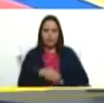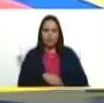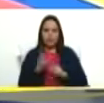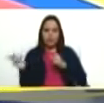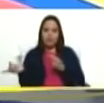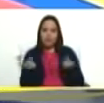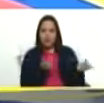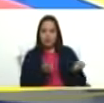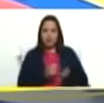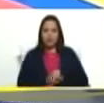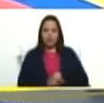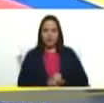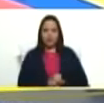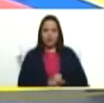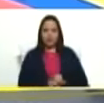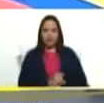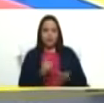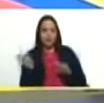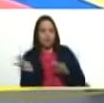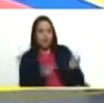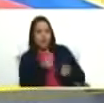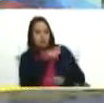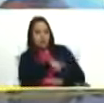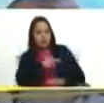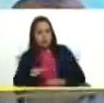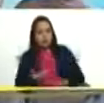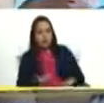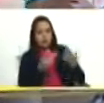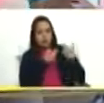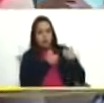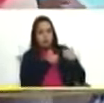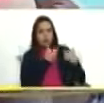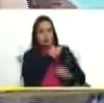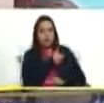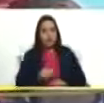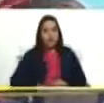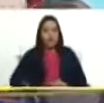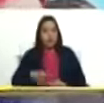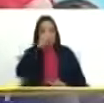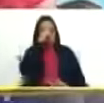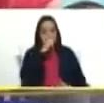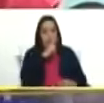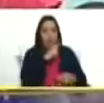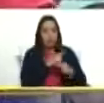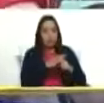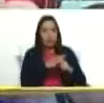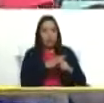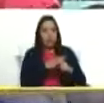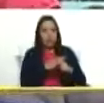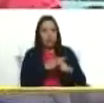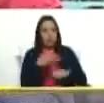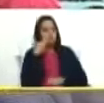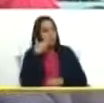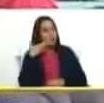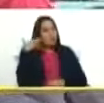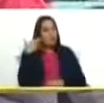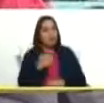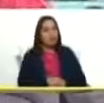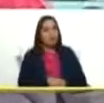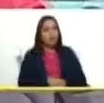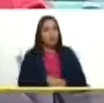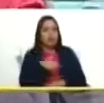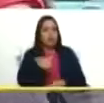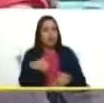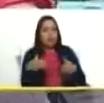bienvenida. Bienvenida a las autoridades, bienvenido a mi presidente, orgullosa de nuestro almirante y de ese equipo